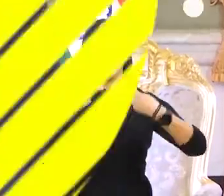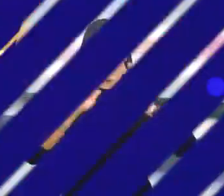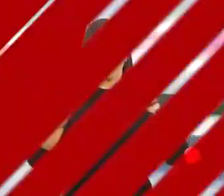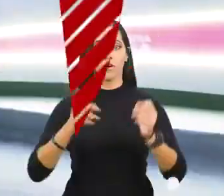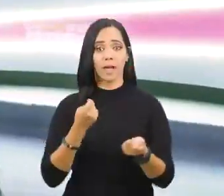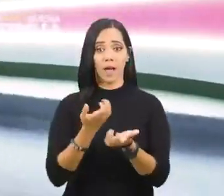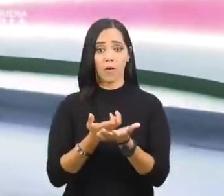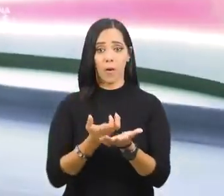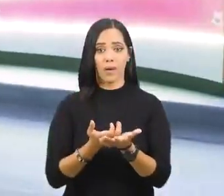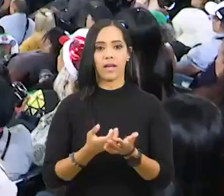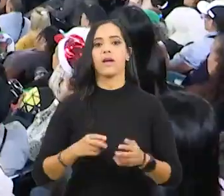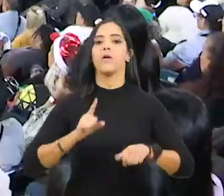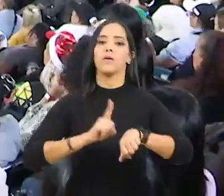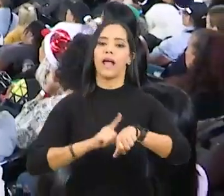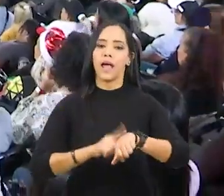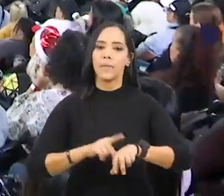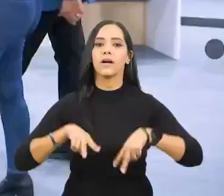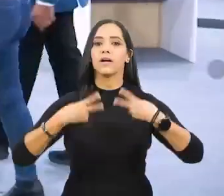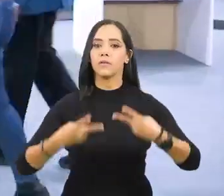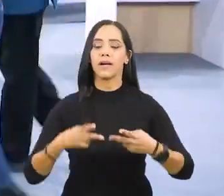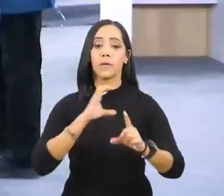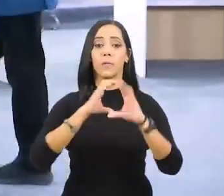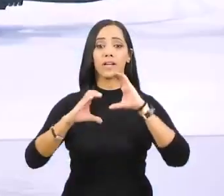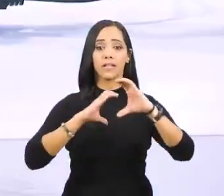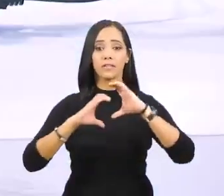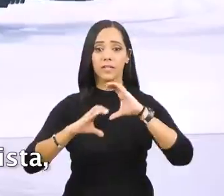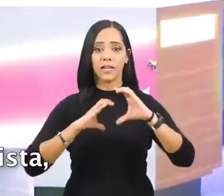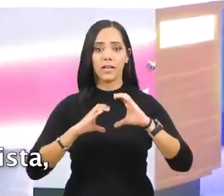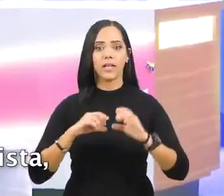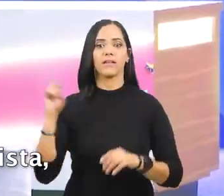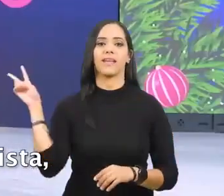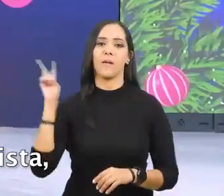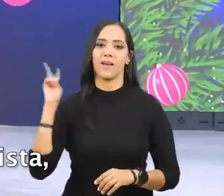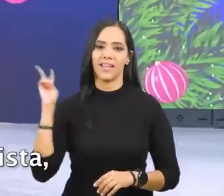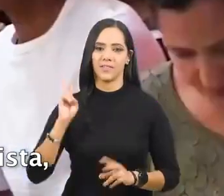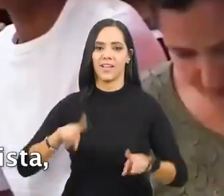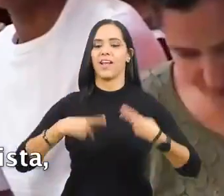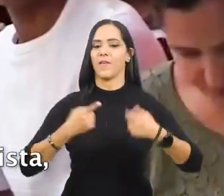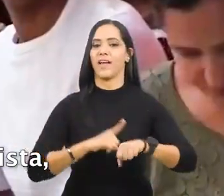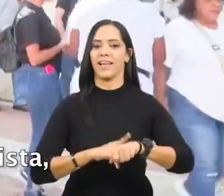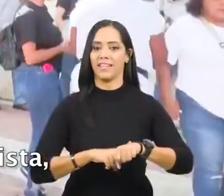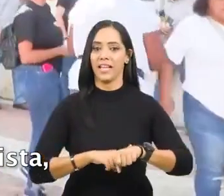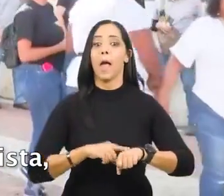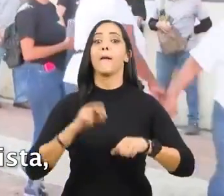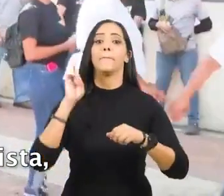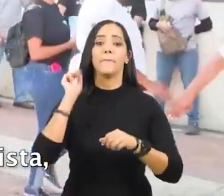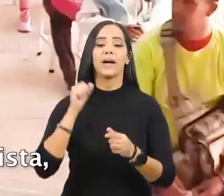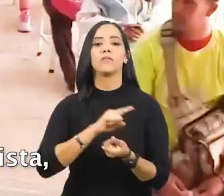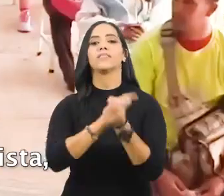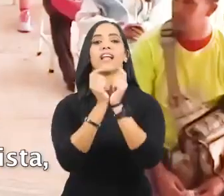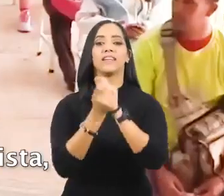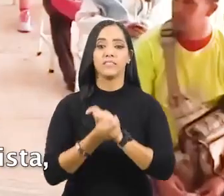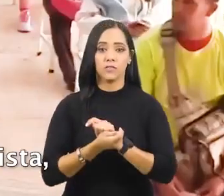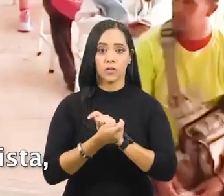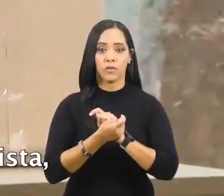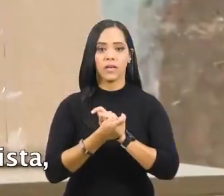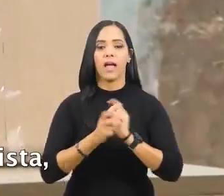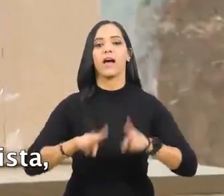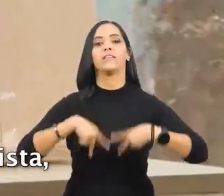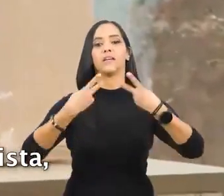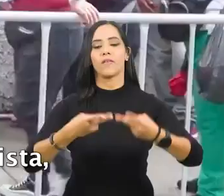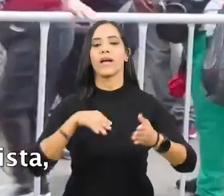de un nuevo modelo económico, una nueva época comunicacional. Y en Venezuela la nueva época es para una